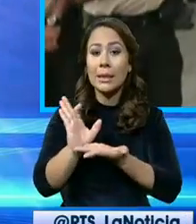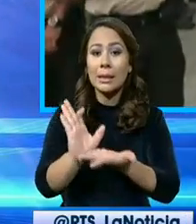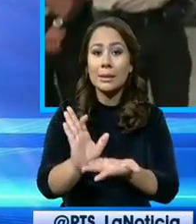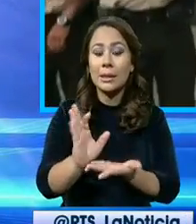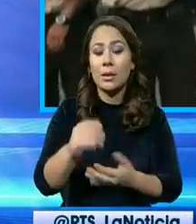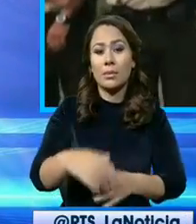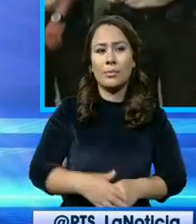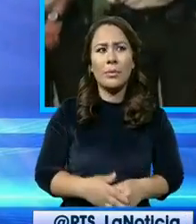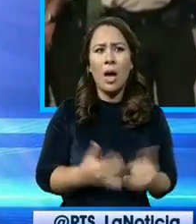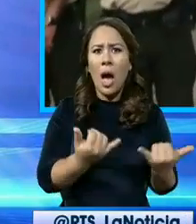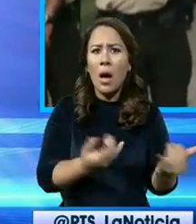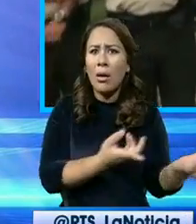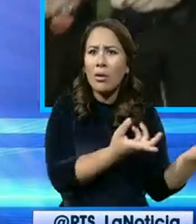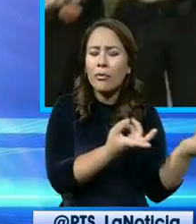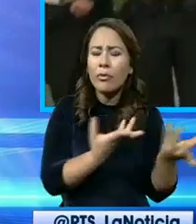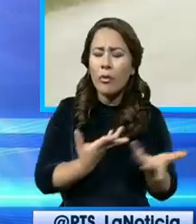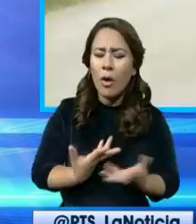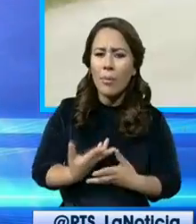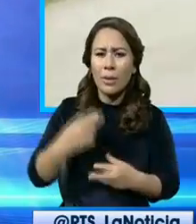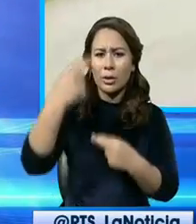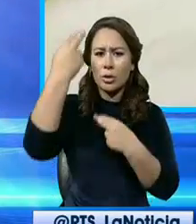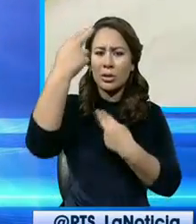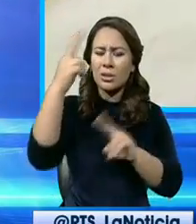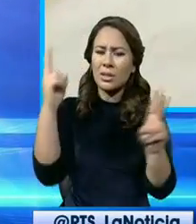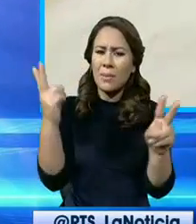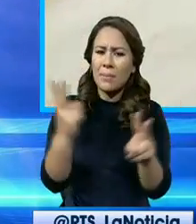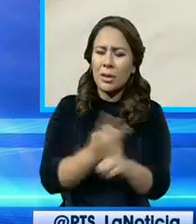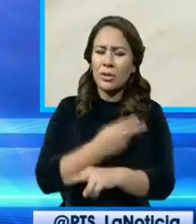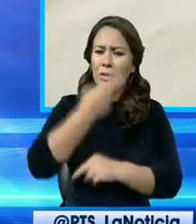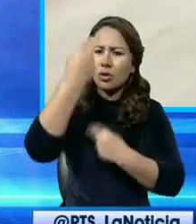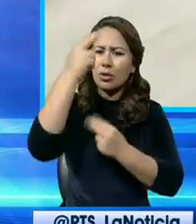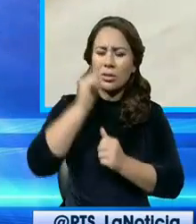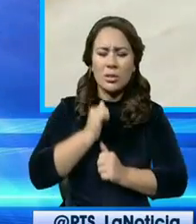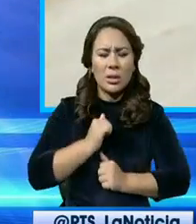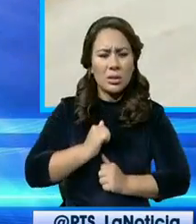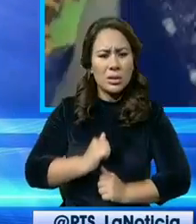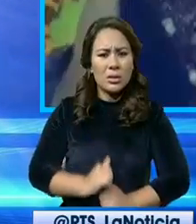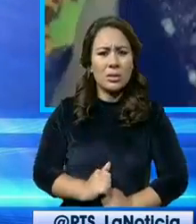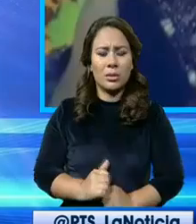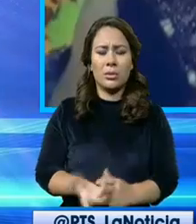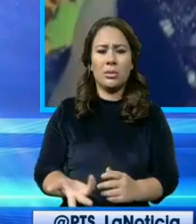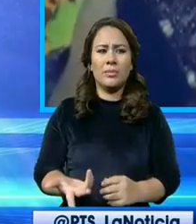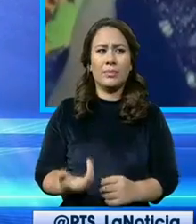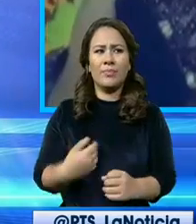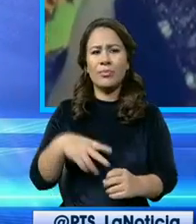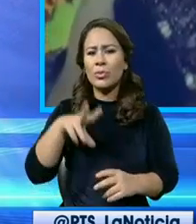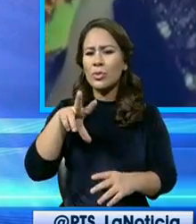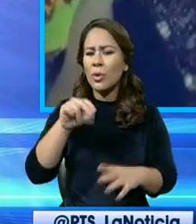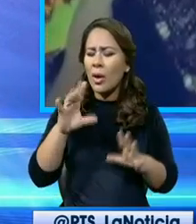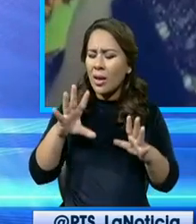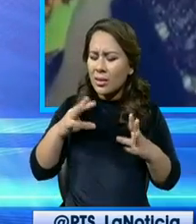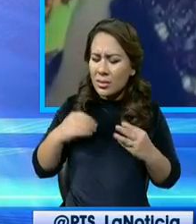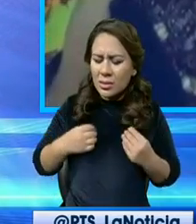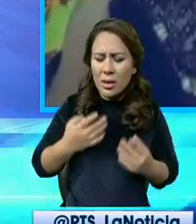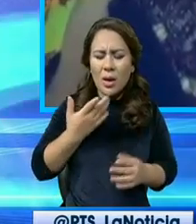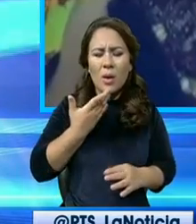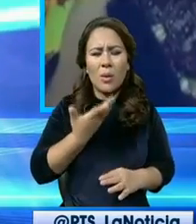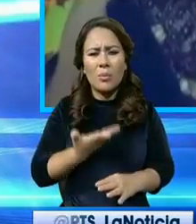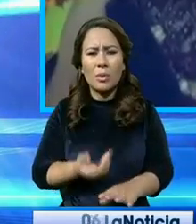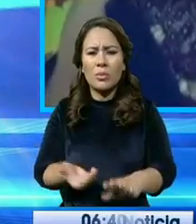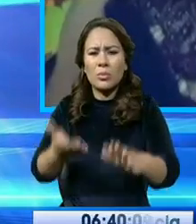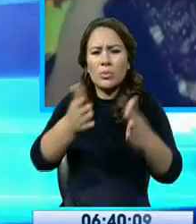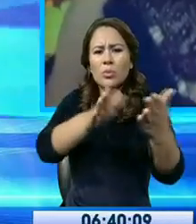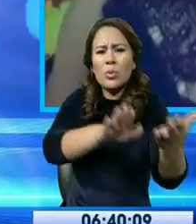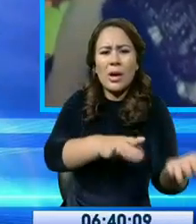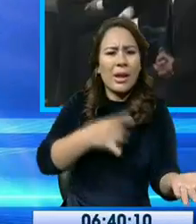hecho execrable, de un hecho lamentable, de un hecho que deploramos, de un hecho que condenamos, como es el asesinato a